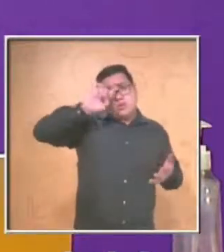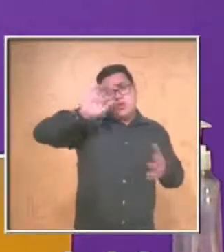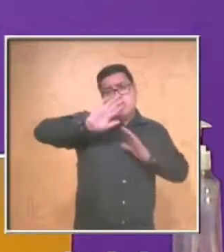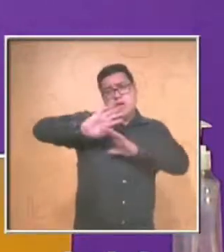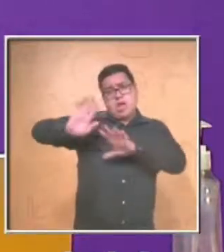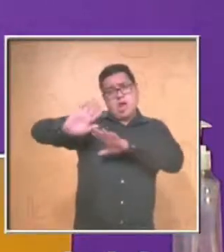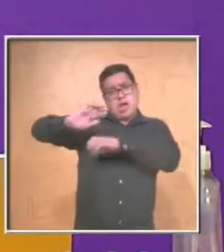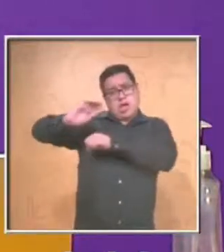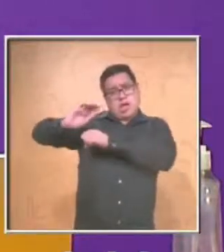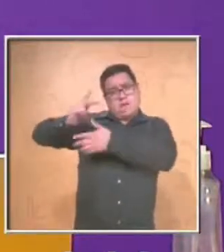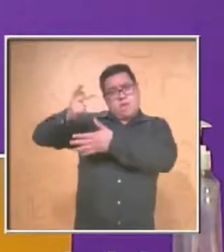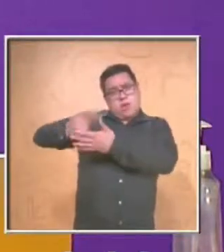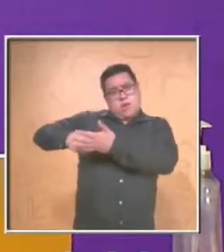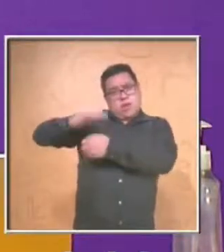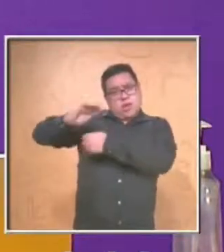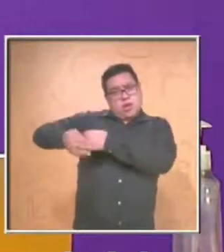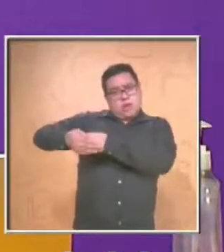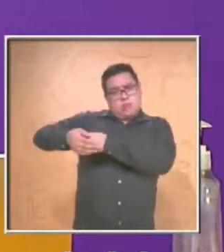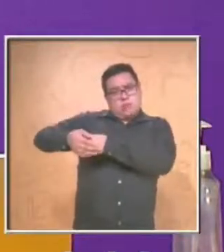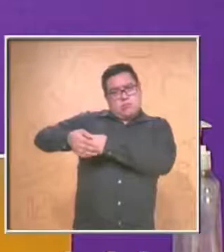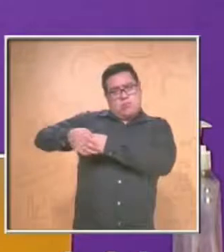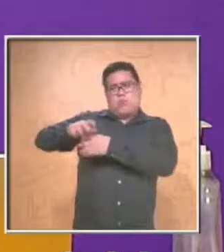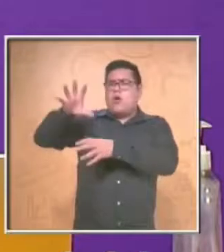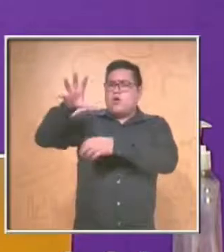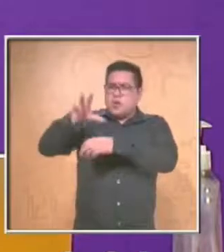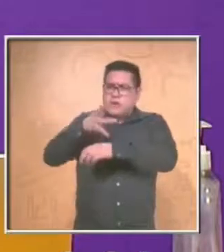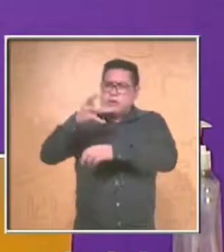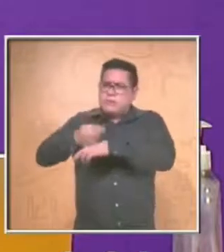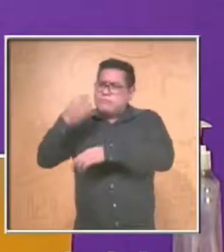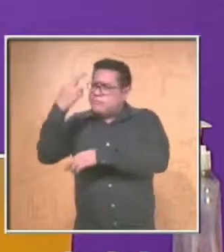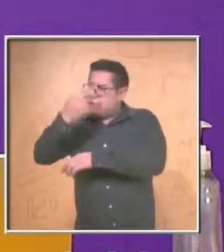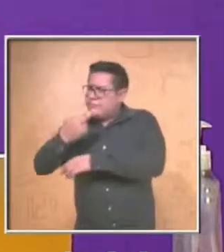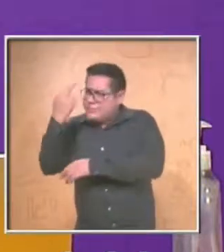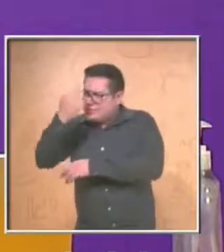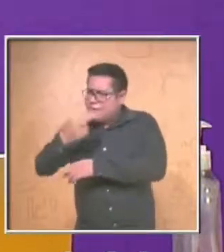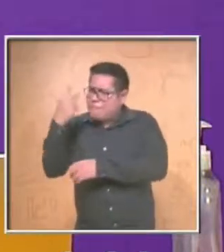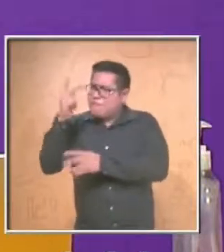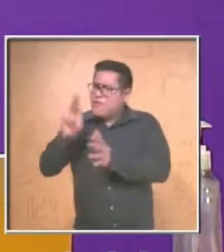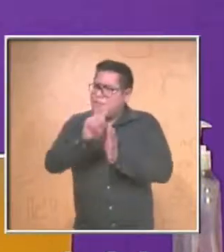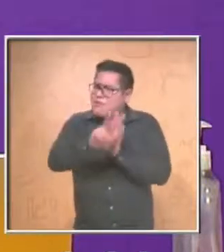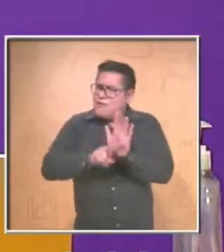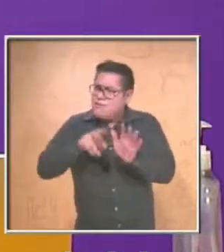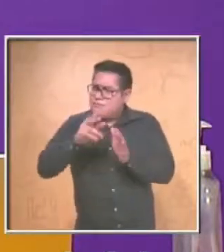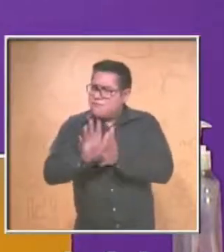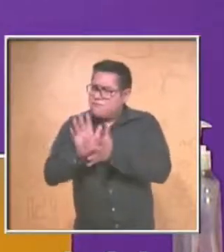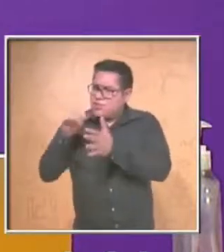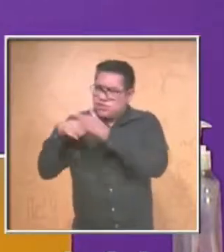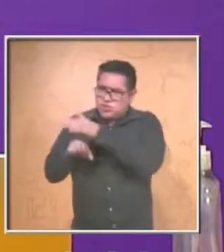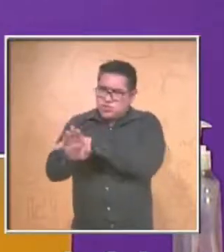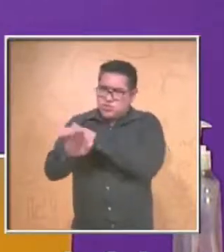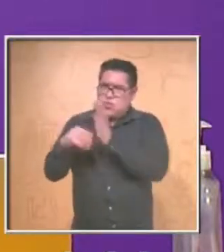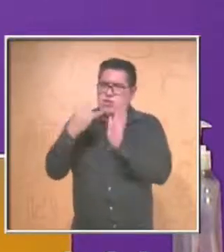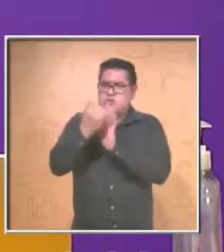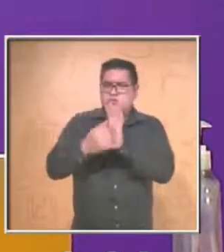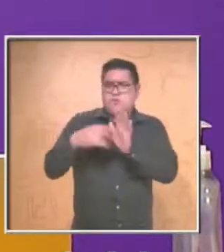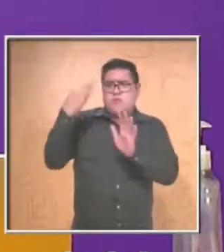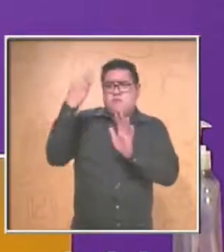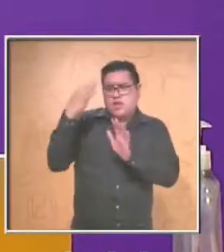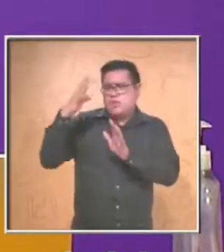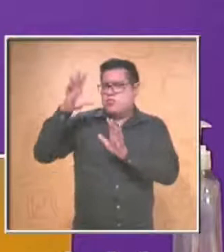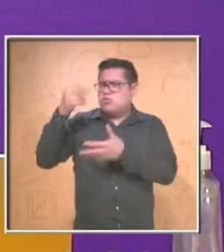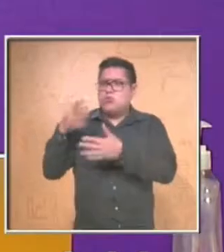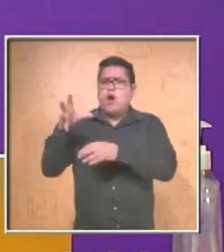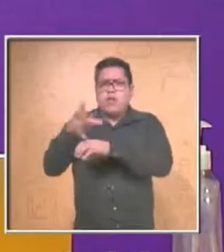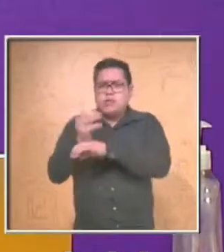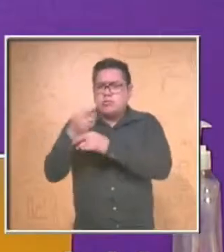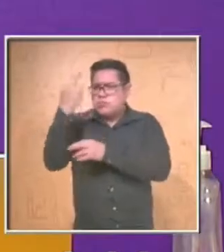programa, tengas a bien recuperar este contenido en el video que se va a grabar. Pasé por alto al inicio de la sesión